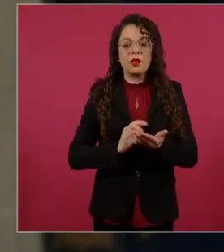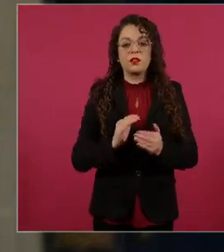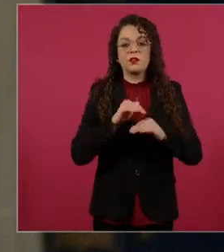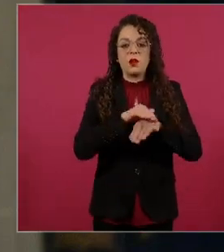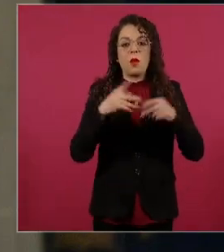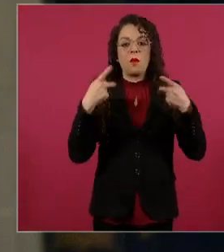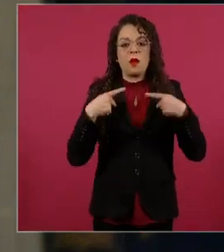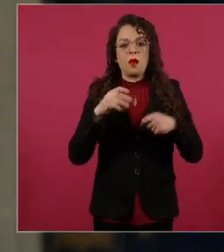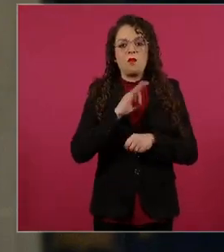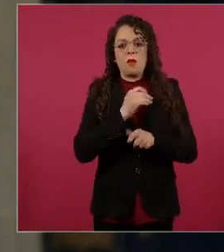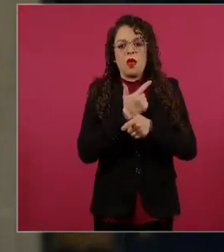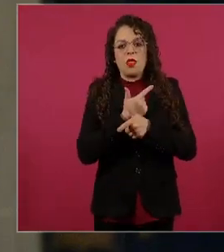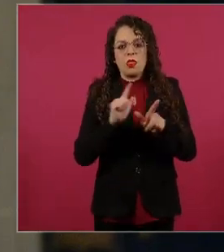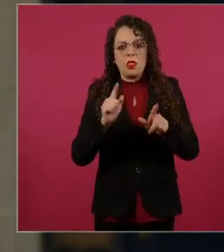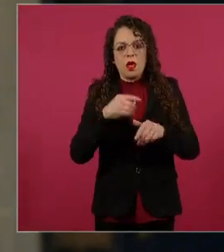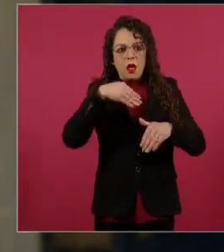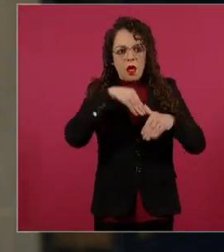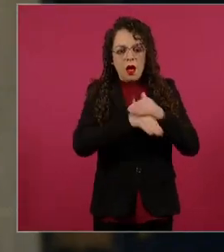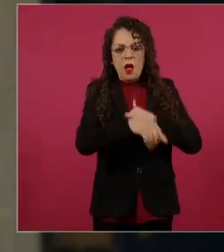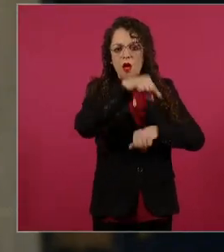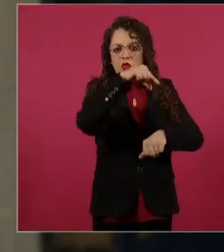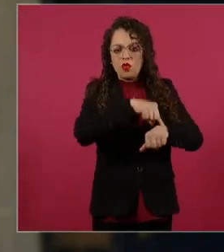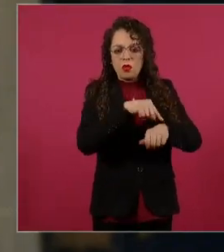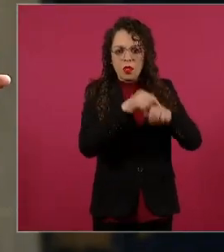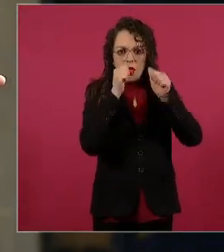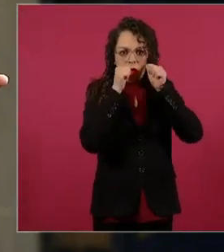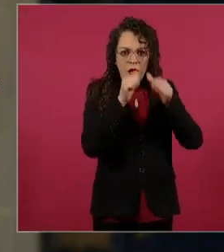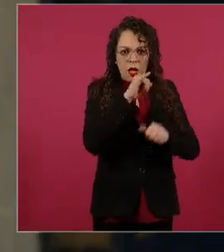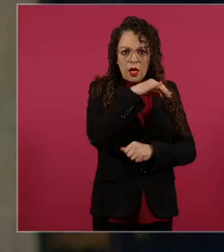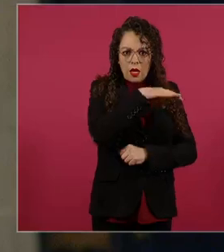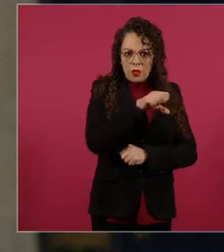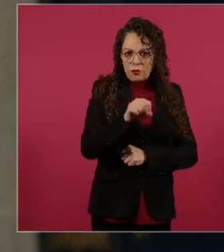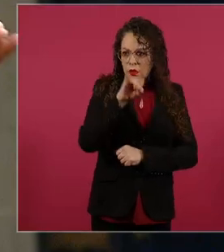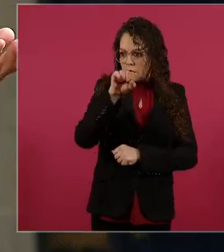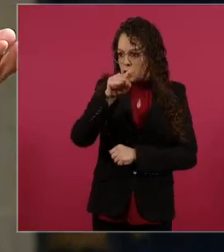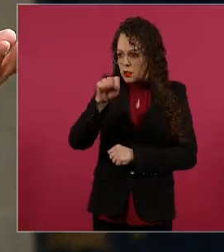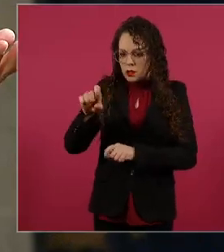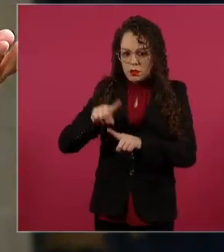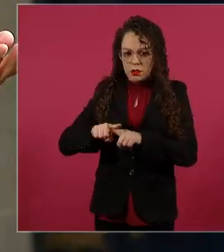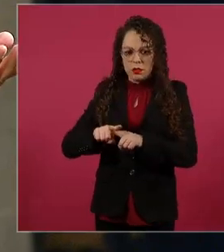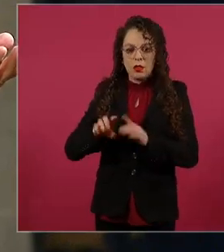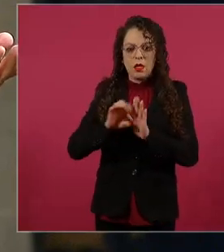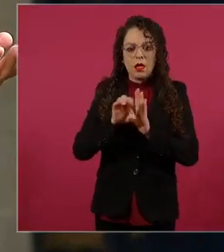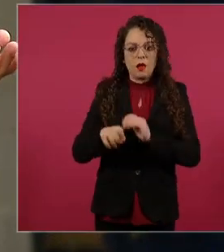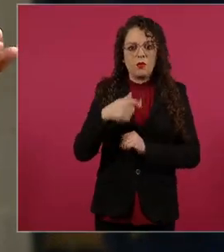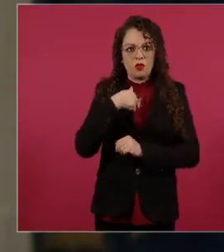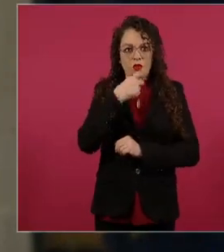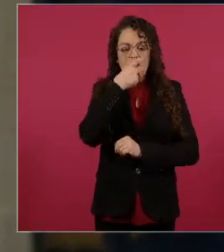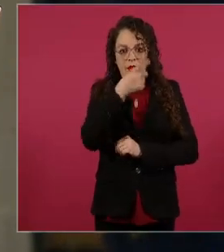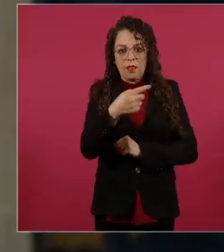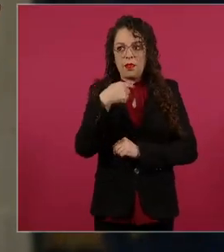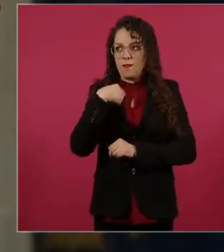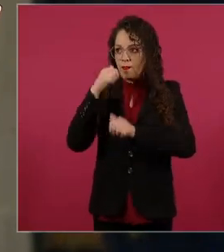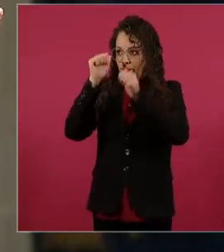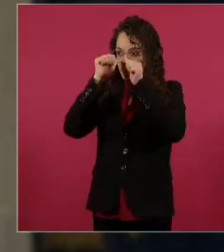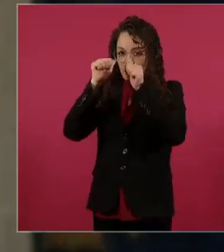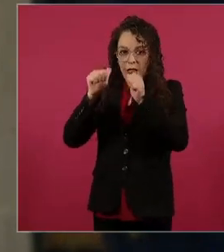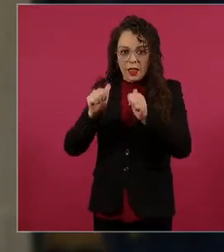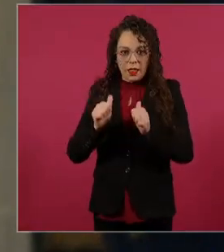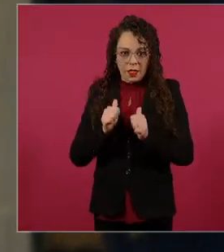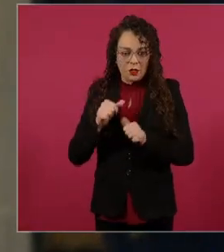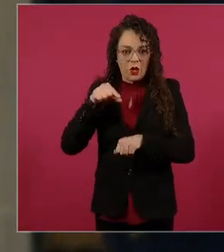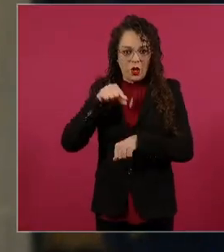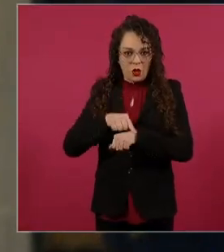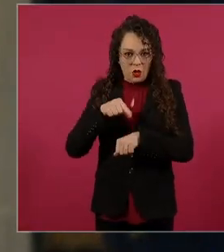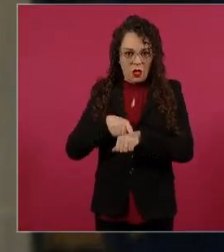como en el Issste como en cualquier otra institución. Le comentaba, mi caso, yo me atiendo en el sistema de salud pública, a mí sí me interesaría como